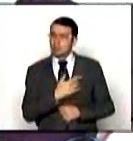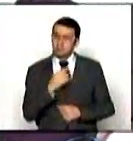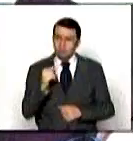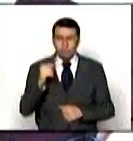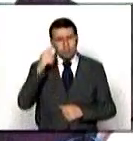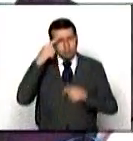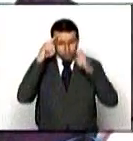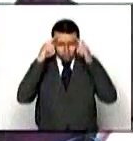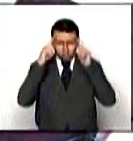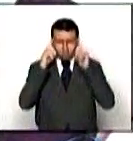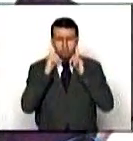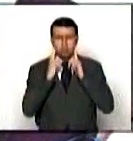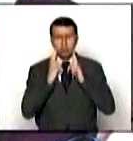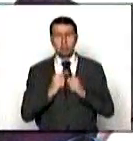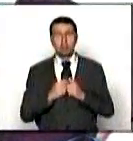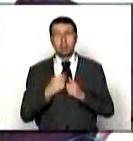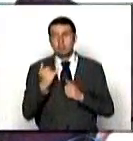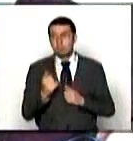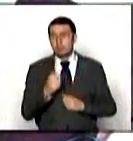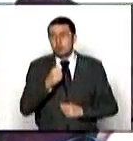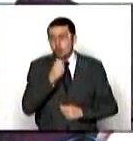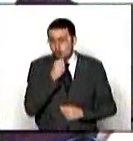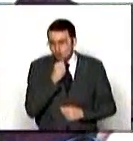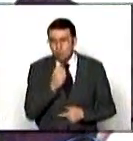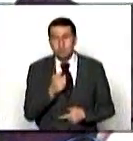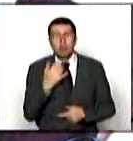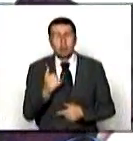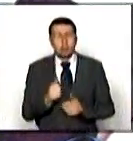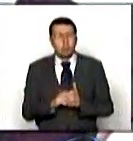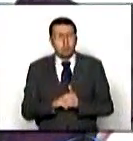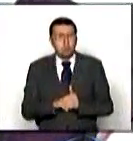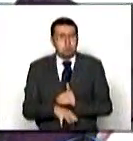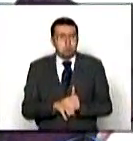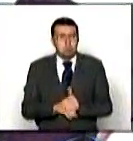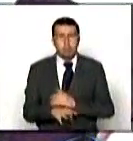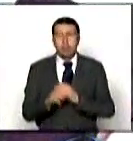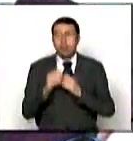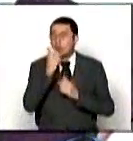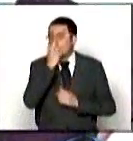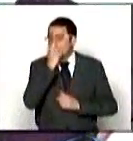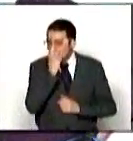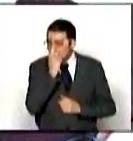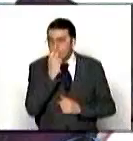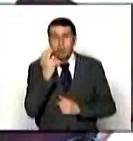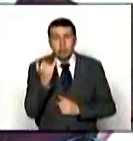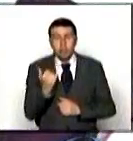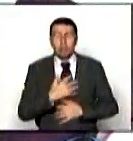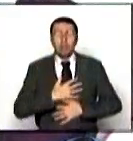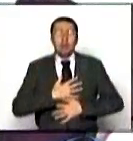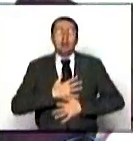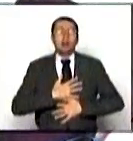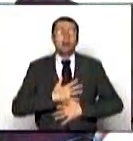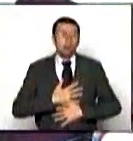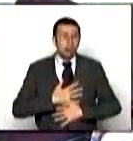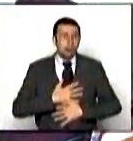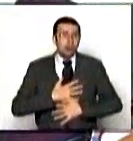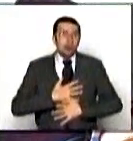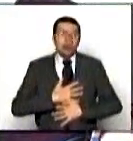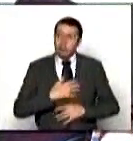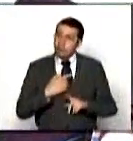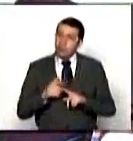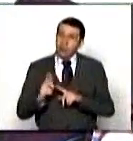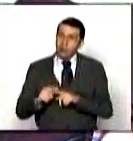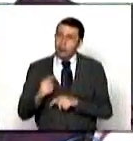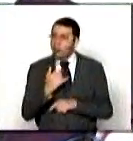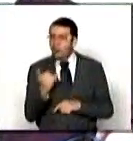las gripas, las diarreas, las reacciones alérgicas, la rinitis, la sinusitis, el asma, la otitis, es decir, la mayoría de